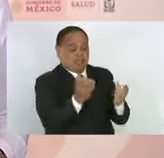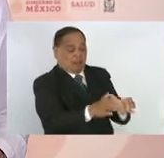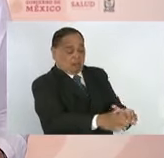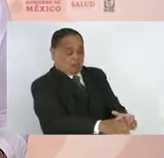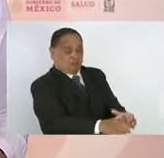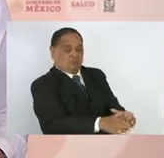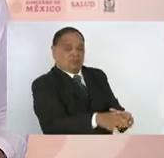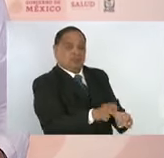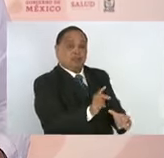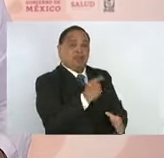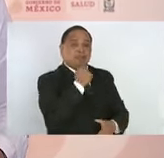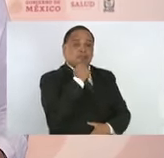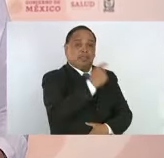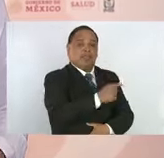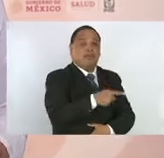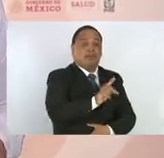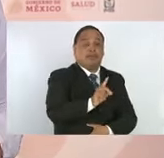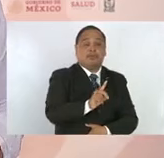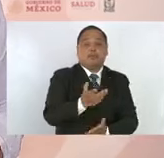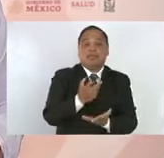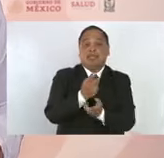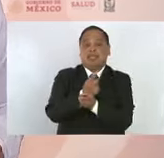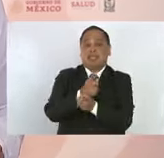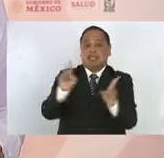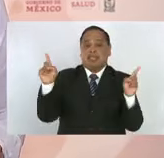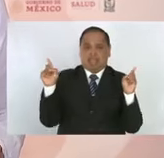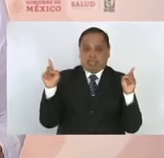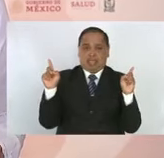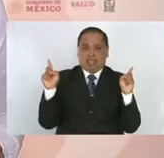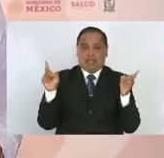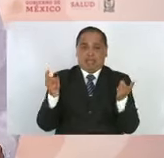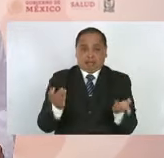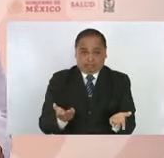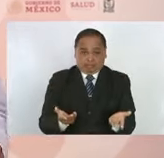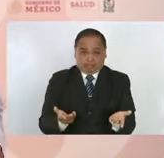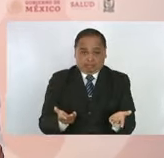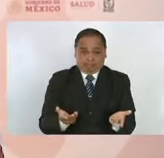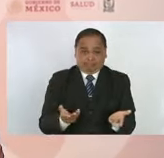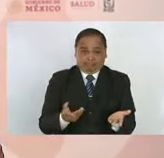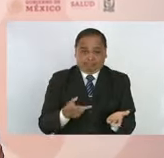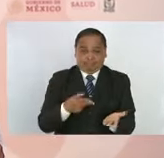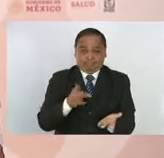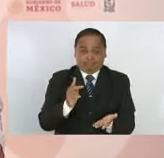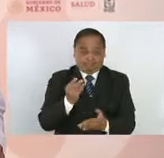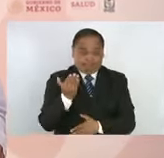Se hablaba de democracia, pero en realidad